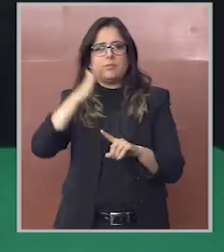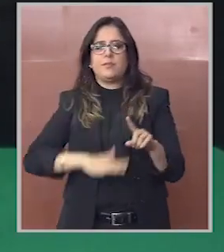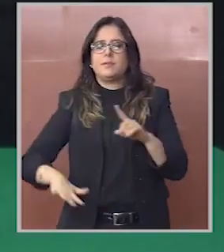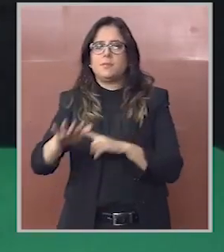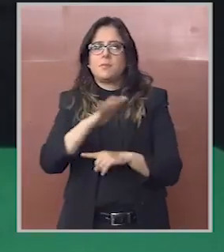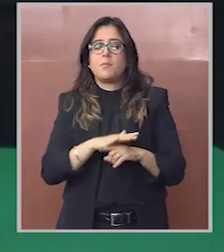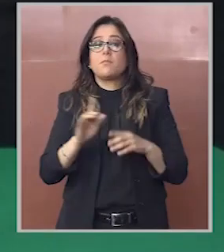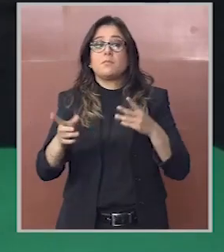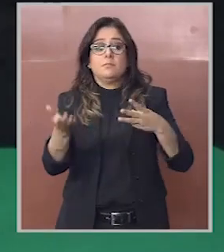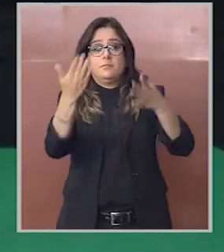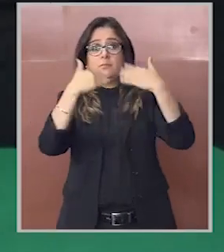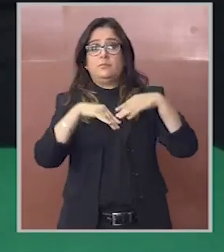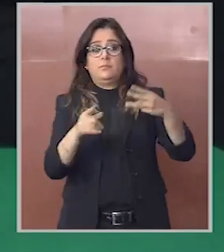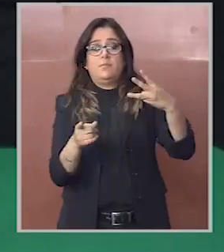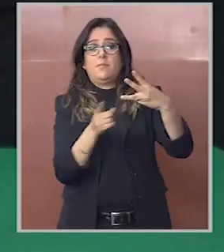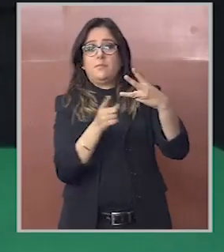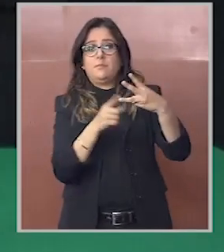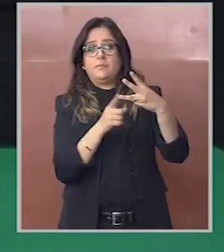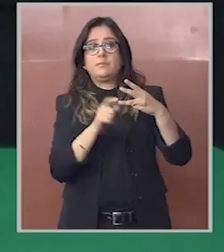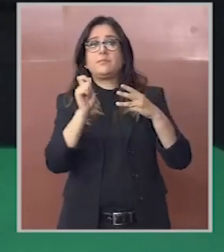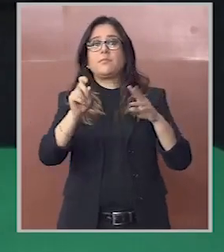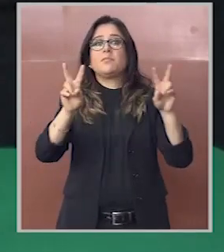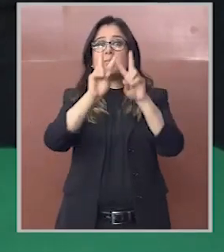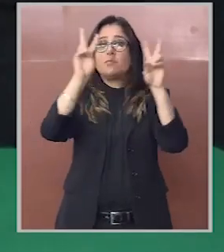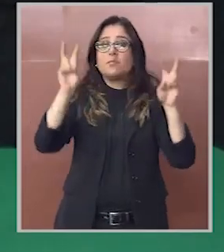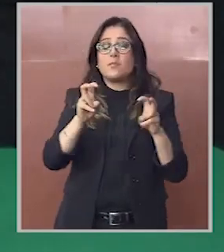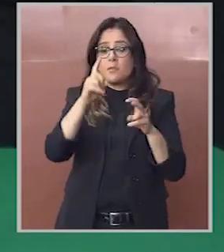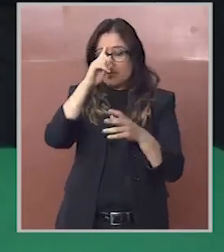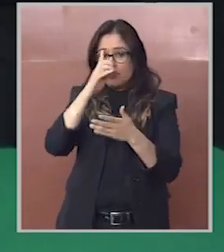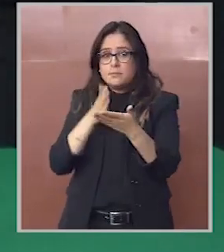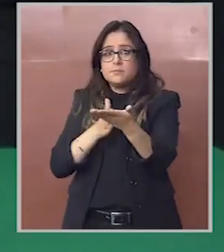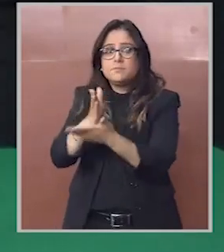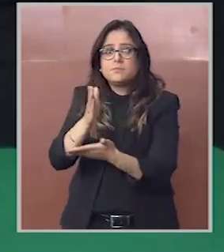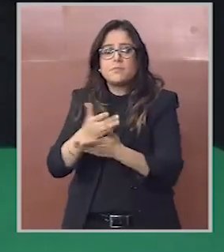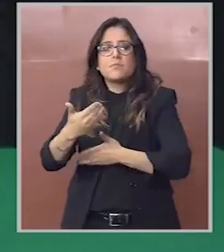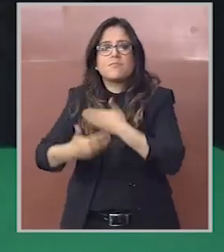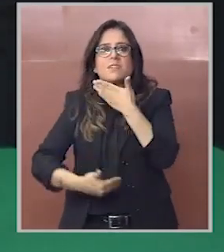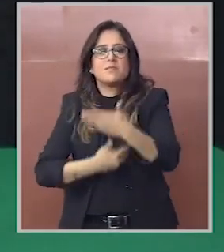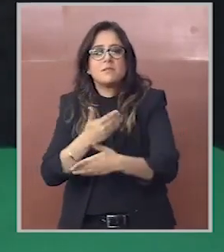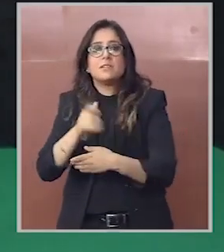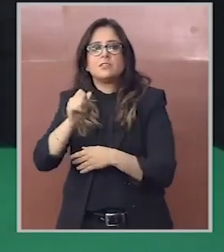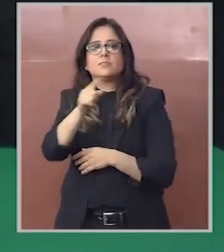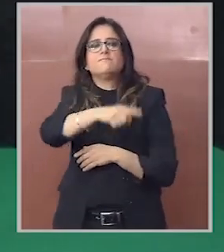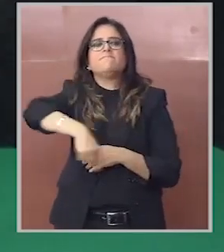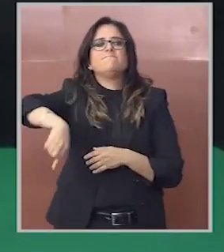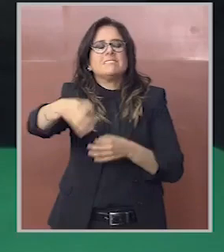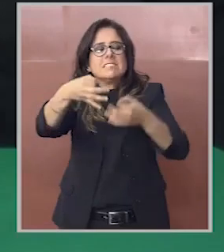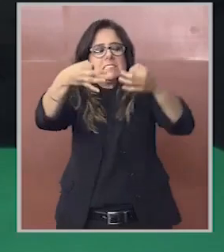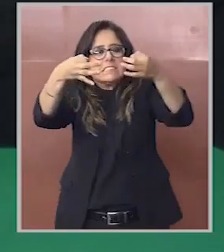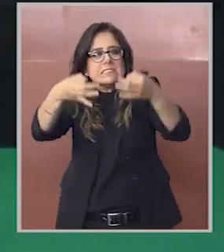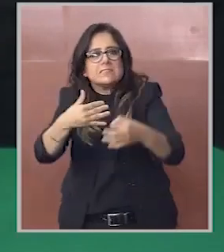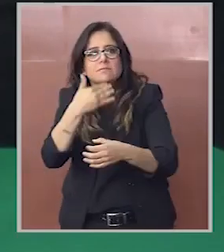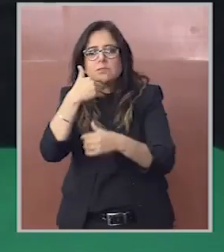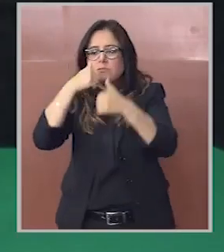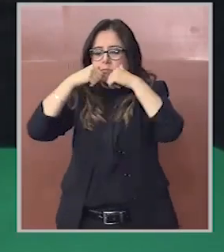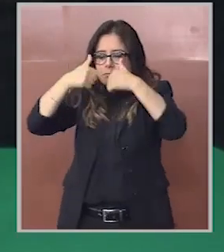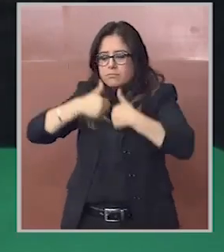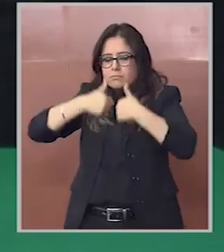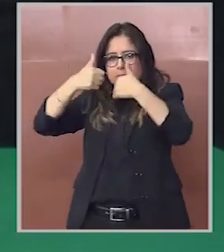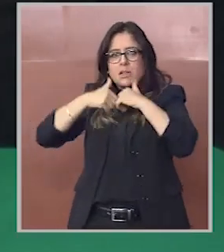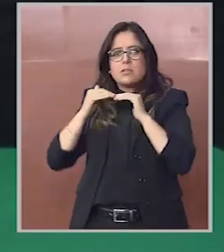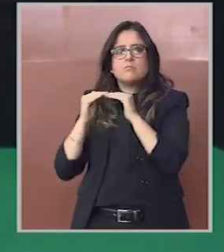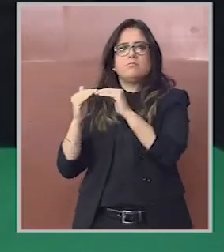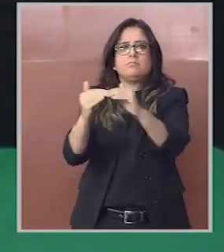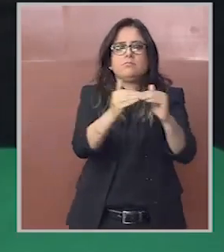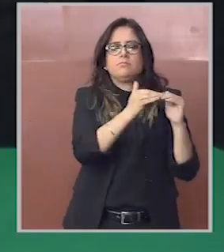acceso a servicios básicos de calidad en igualdad de condiciones para ser efectivos estos tres derechos